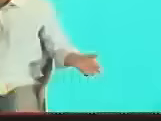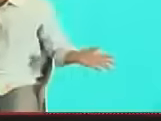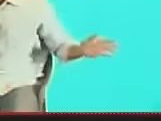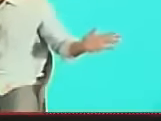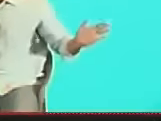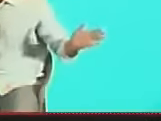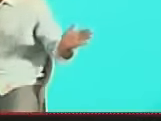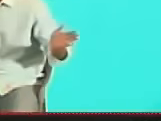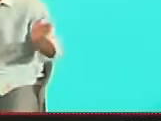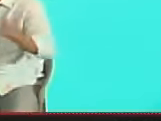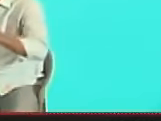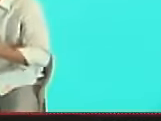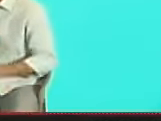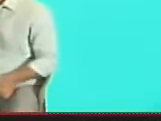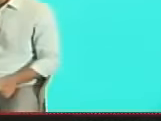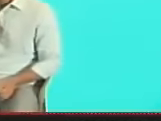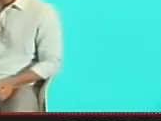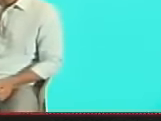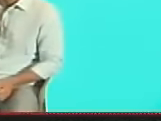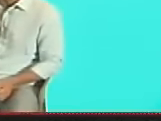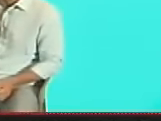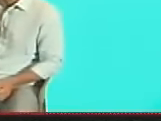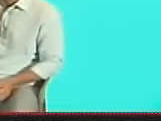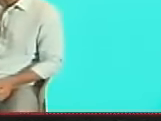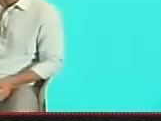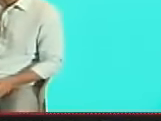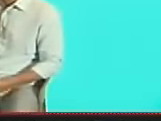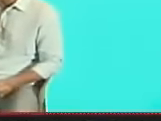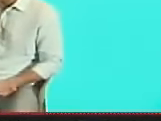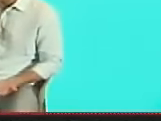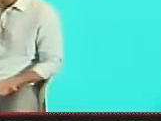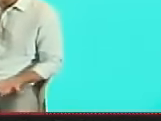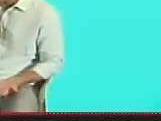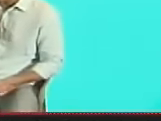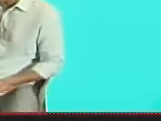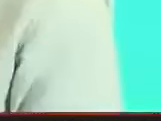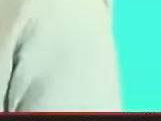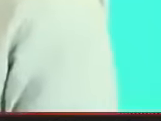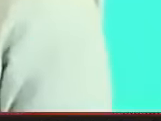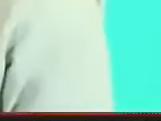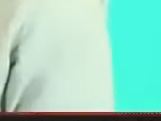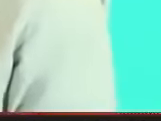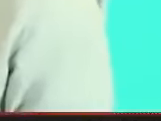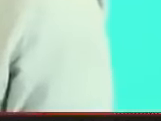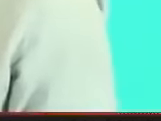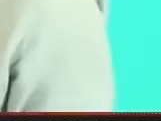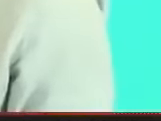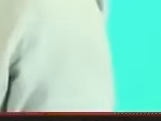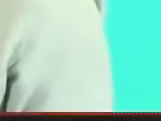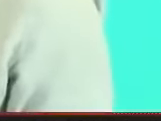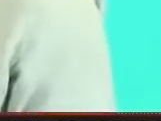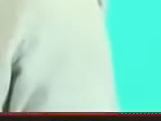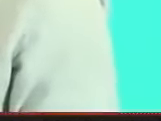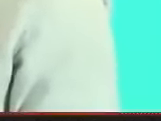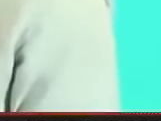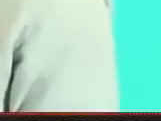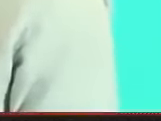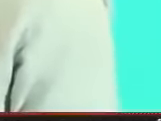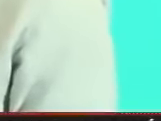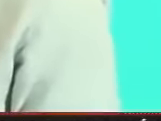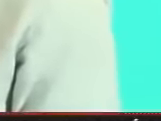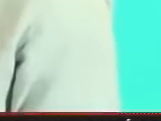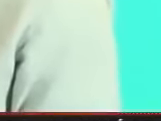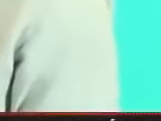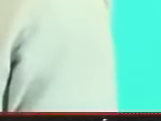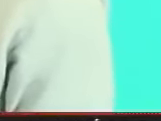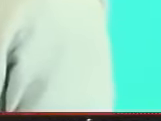llegué había una cola larga y me puse a saludar a todos los que estaban en la cola y ahí le di la mano a chavistas con los que siempre siempre me encuentro